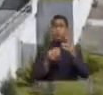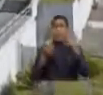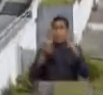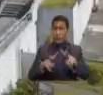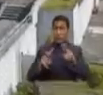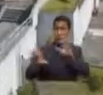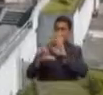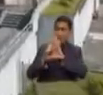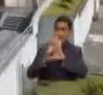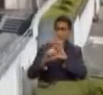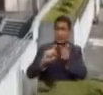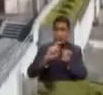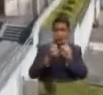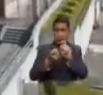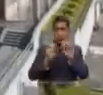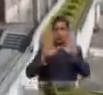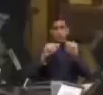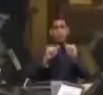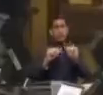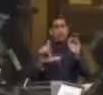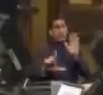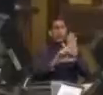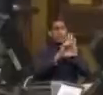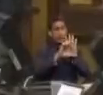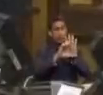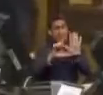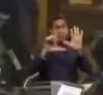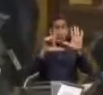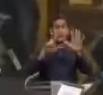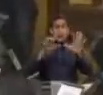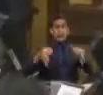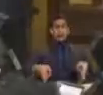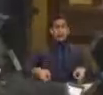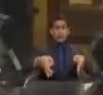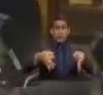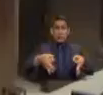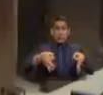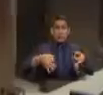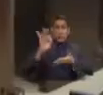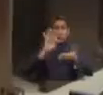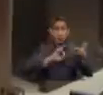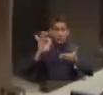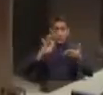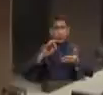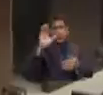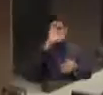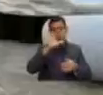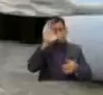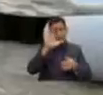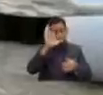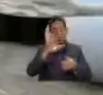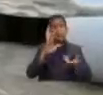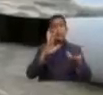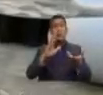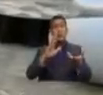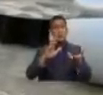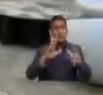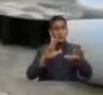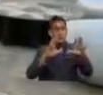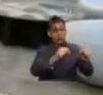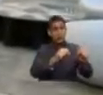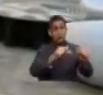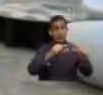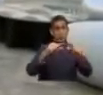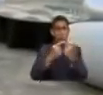sido ajustada. La ley de extinción de dominio aprobada el 7 de febrero también busca debilitar a estas organizaciones. El objetivo de la